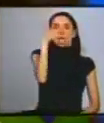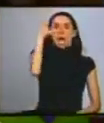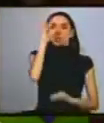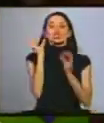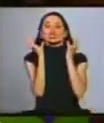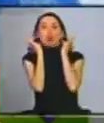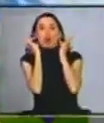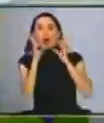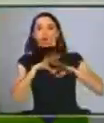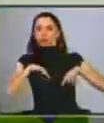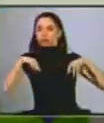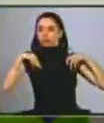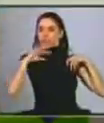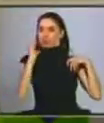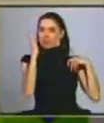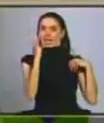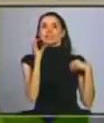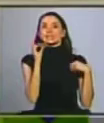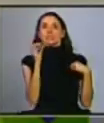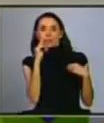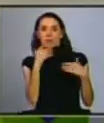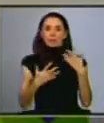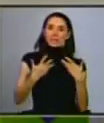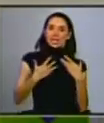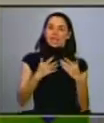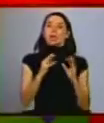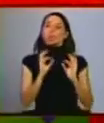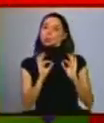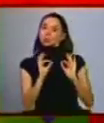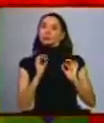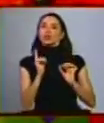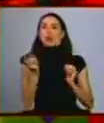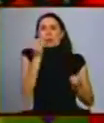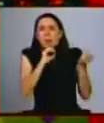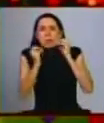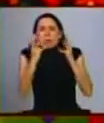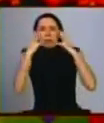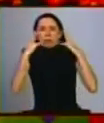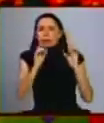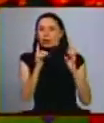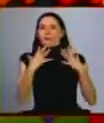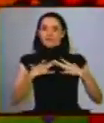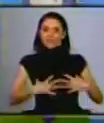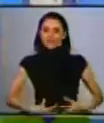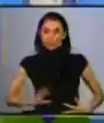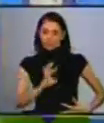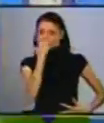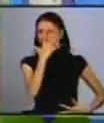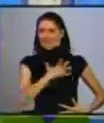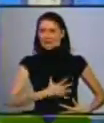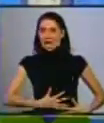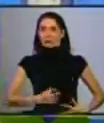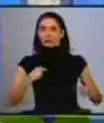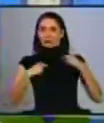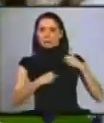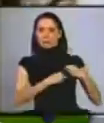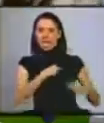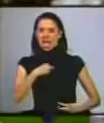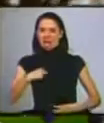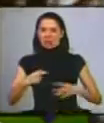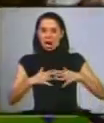noche. El consejo al respecto siempre es tratar de dosificar sin exagerar. Por ejemplo, si nuestro vestido tiene mucho brillo, mucha